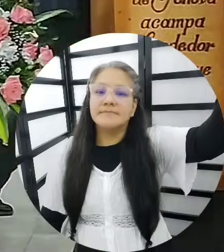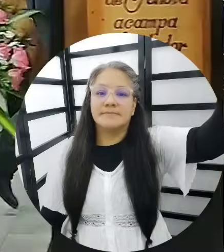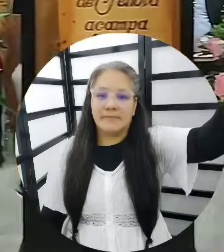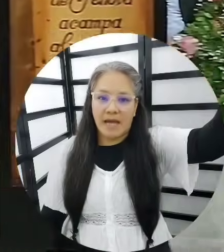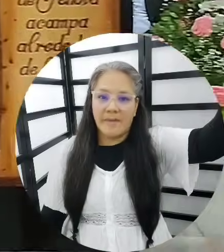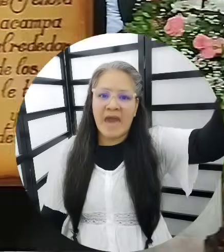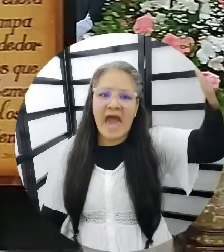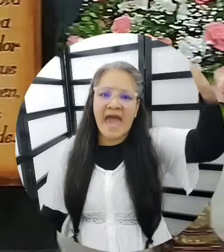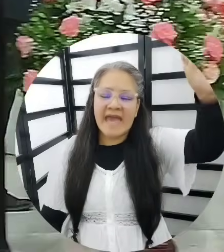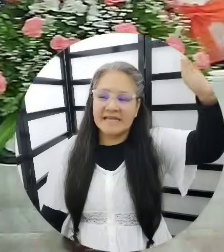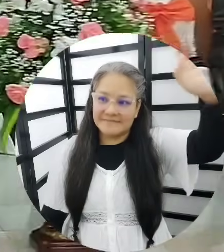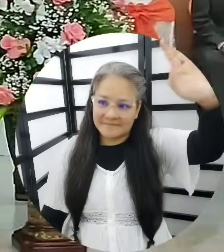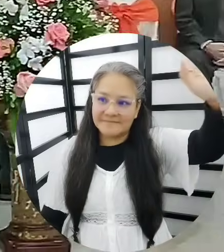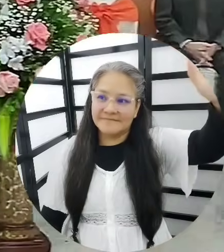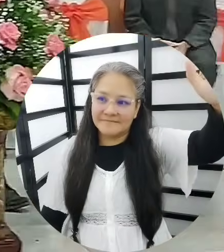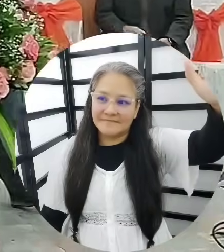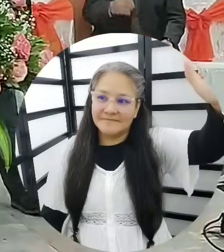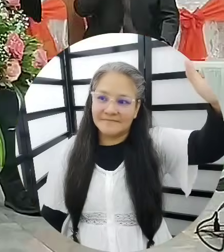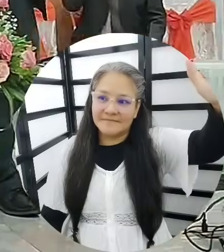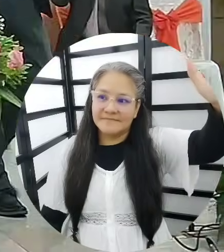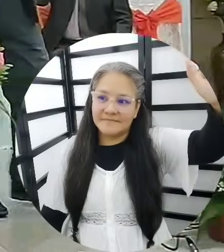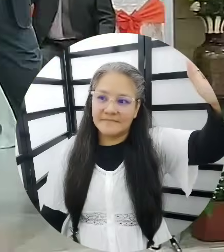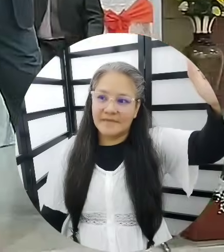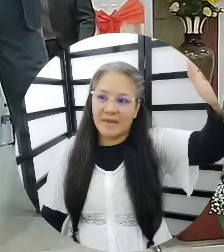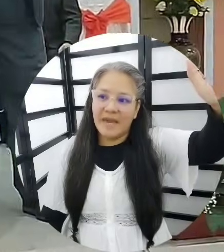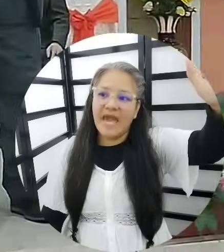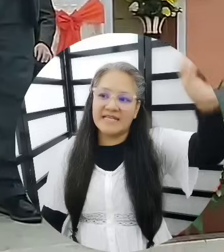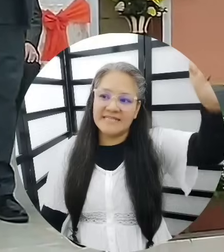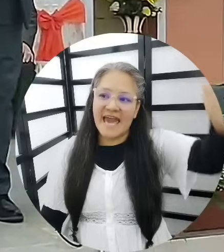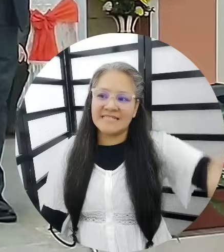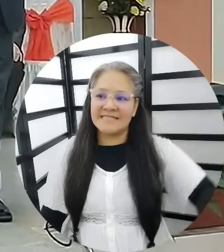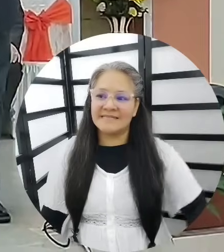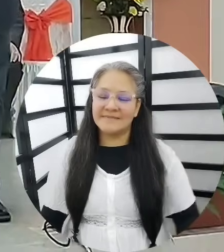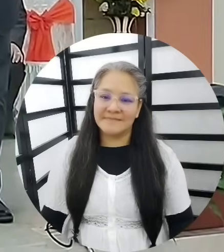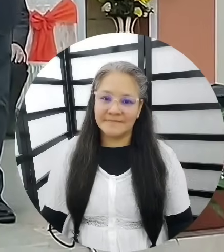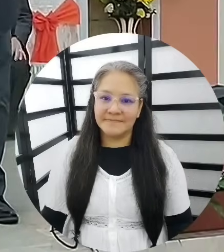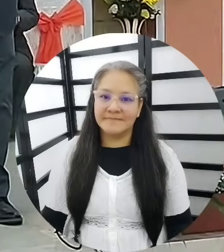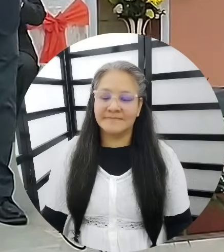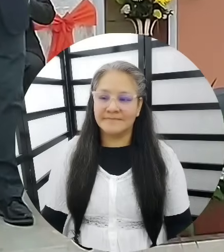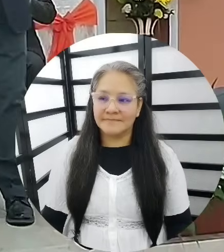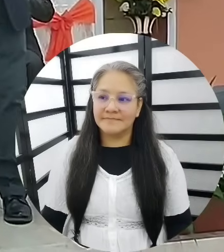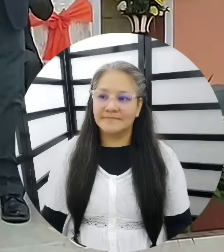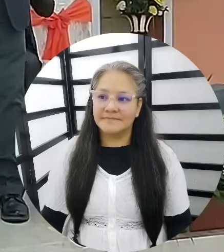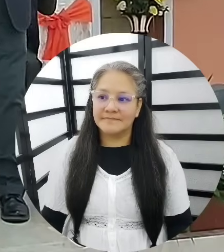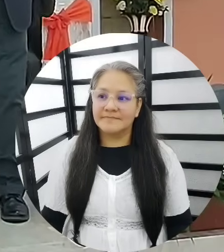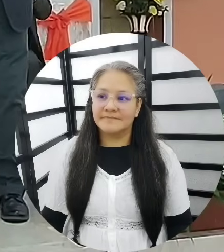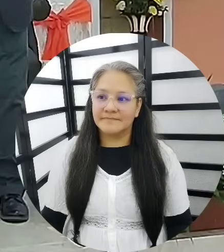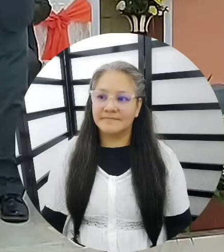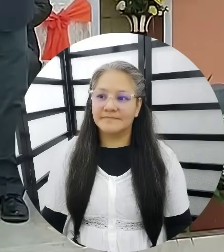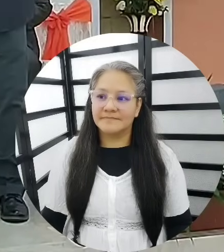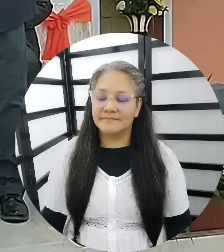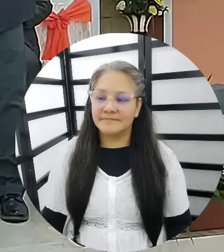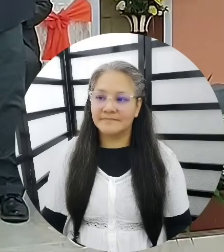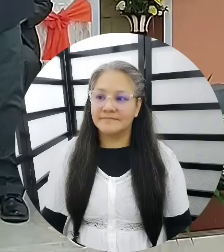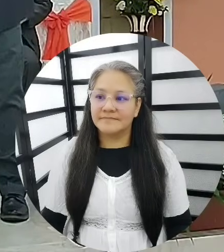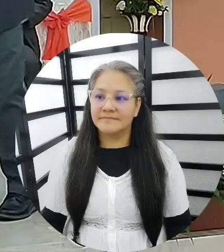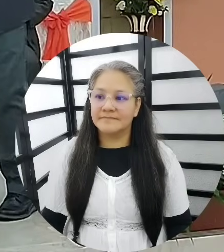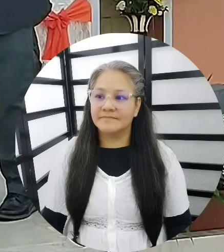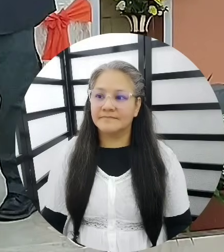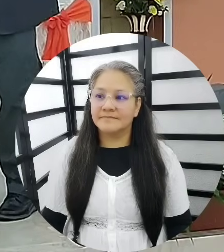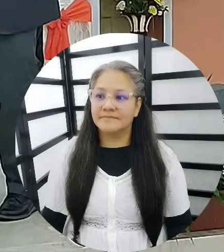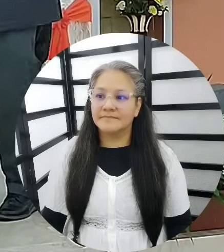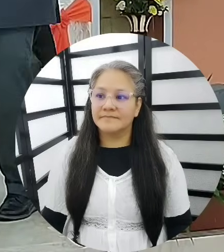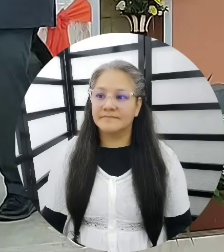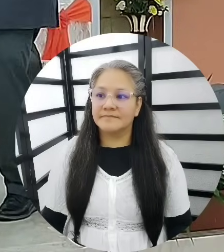oración, Dios escucha el clamor, Dios atiende a sus hijos. El verso 15 del Salmo